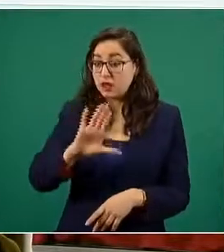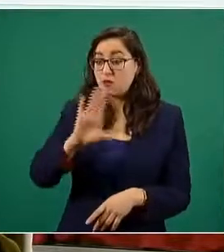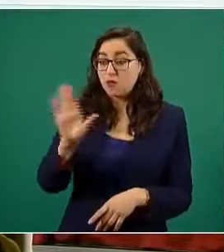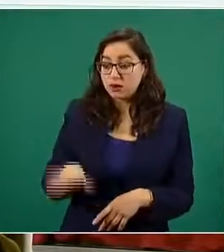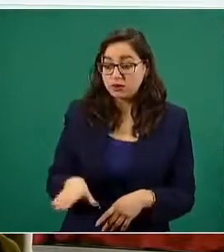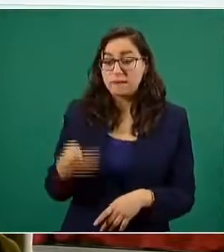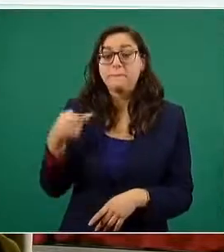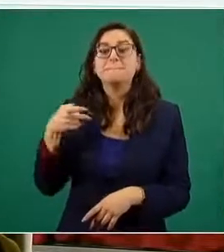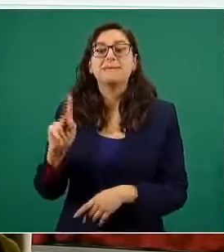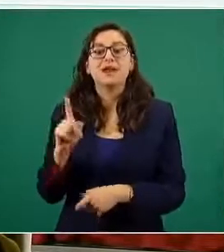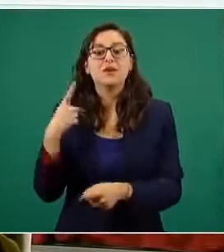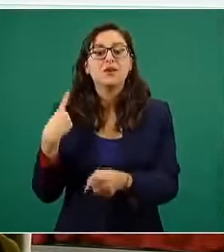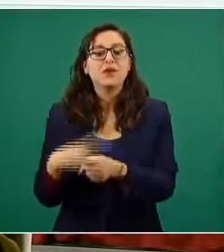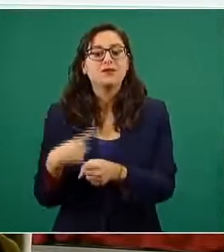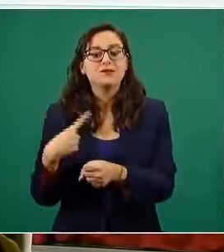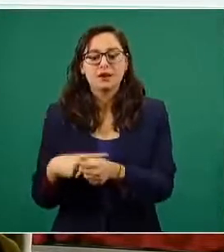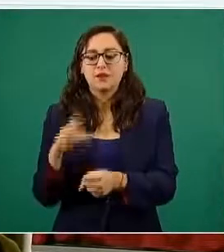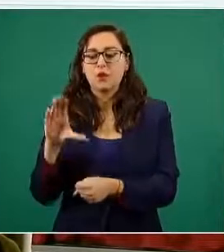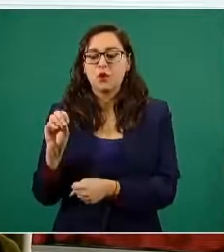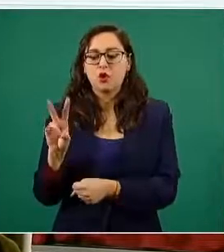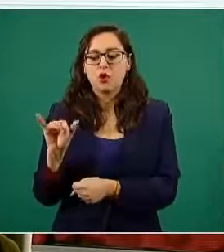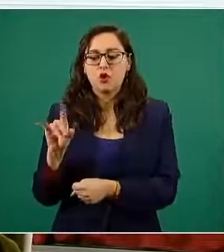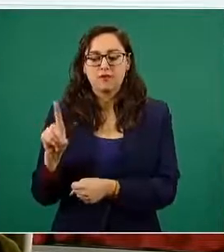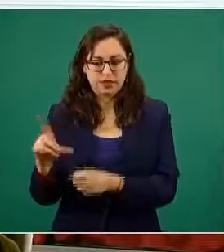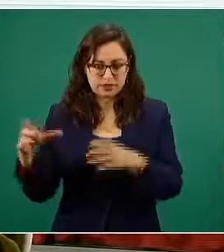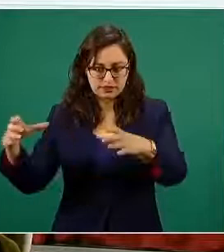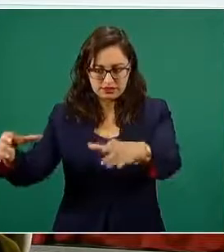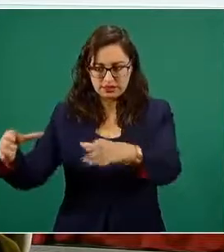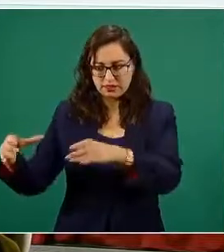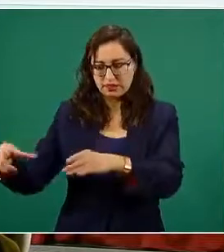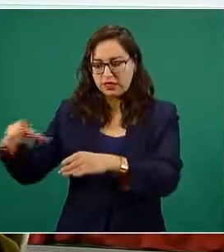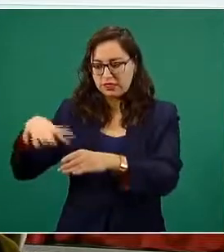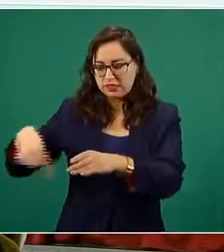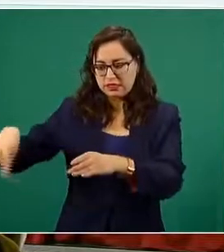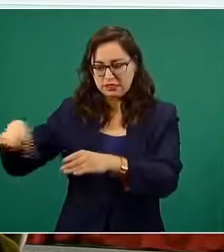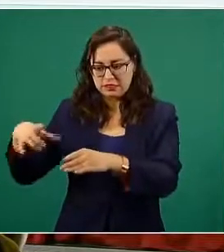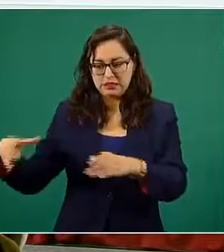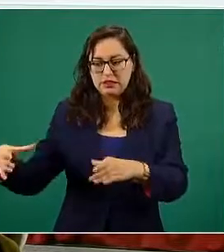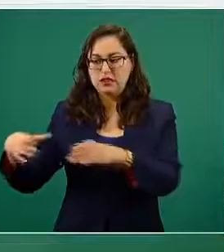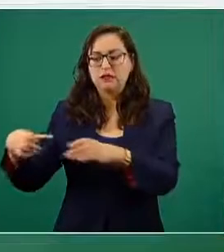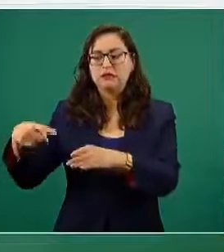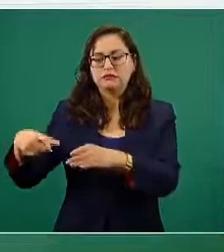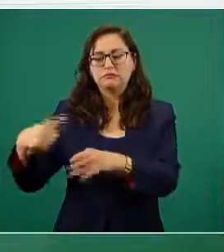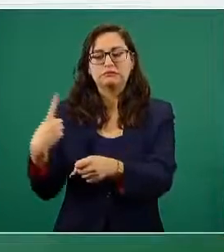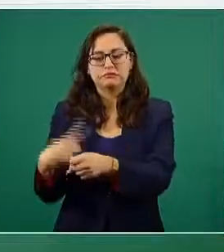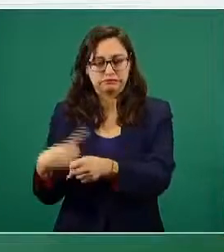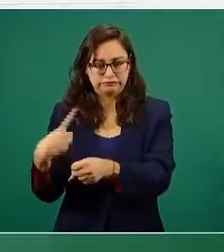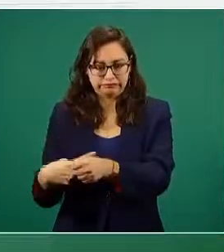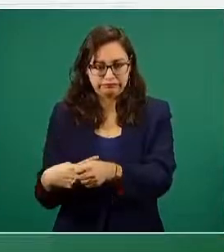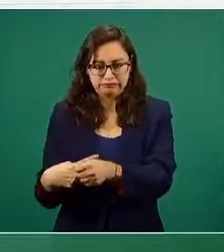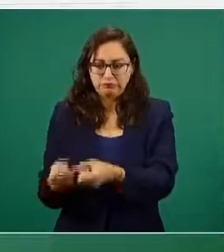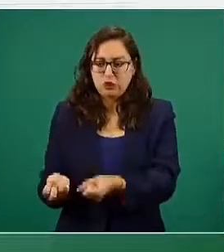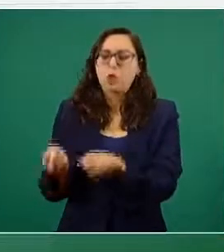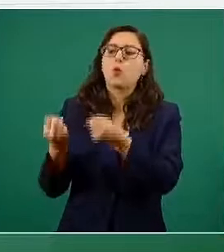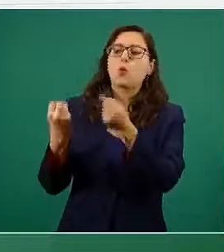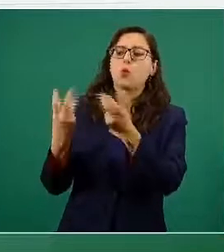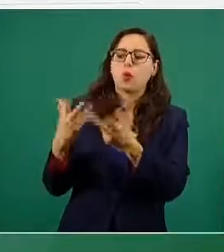COVID, en su mayoría por las consecuencias negativas del virus SARS-CoV-2 sobre